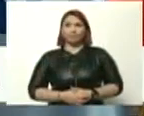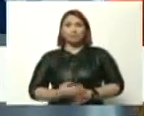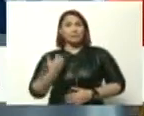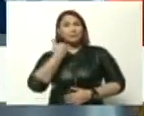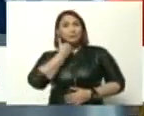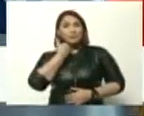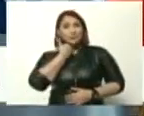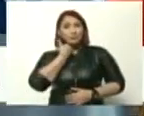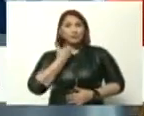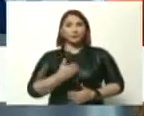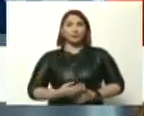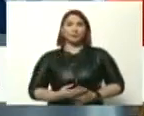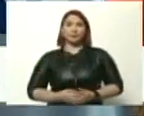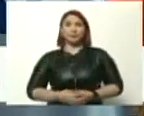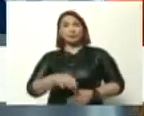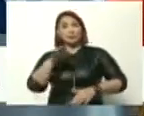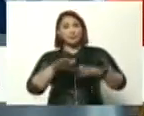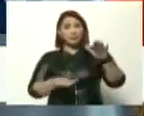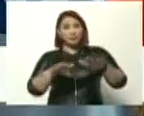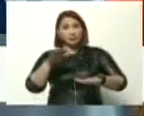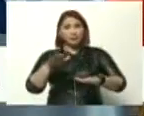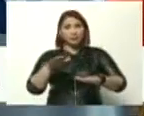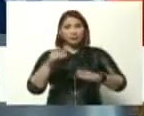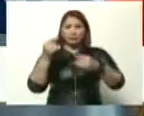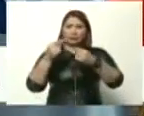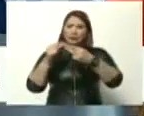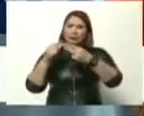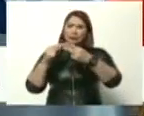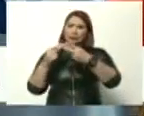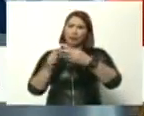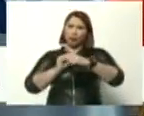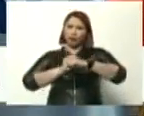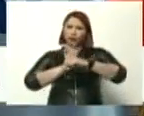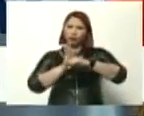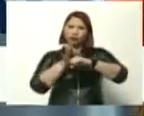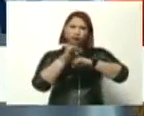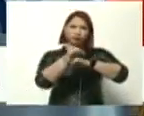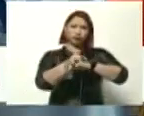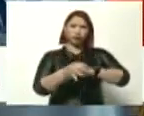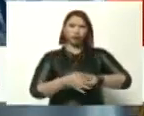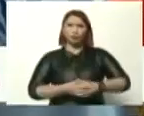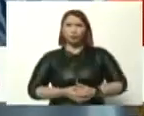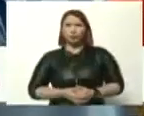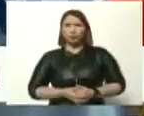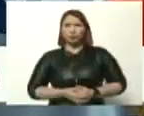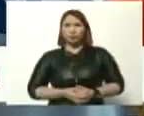pandemia, a pesar de las diversas variantes que ha tenido este